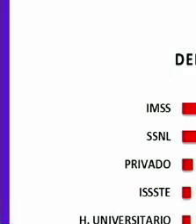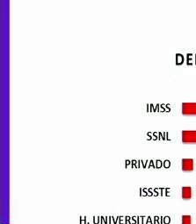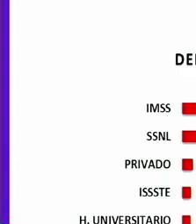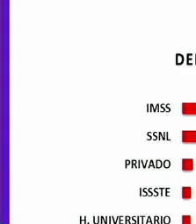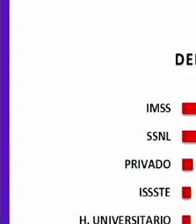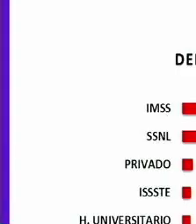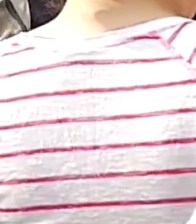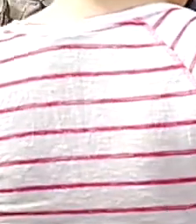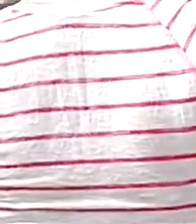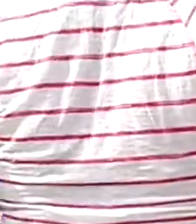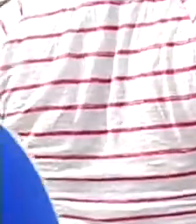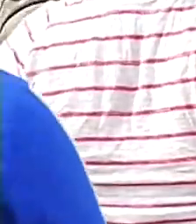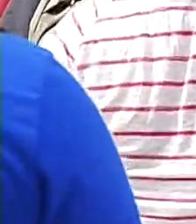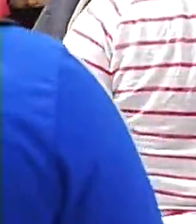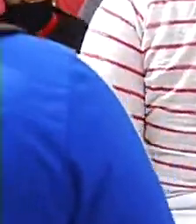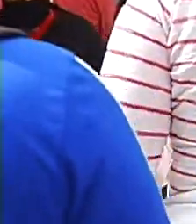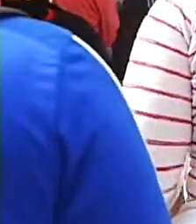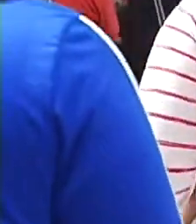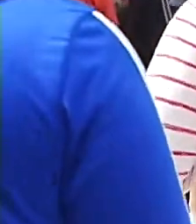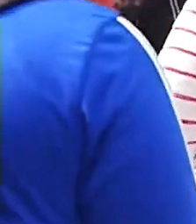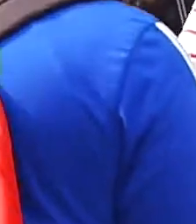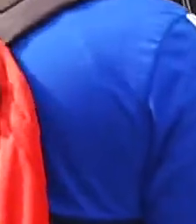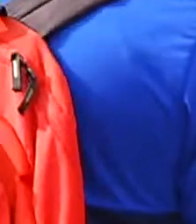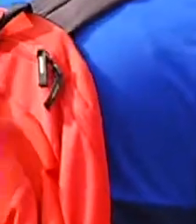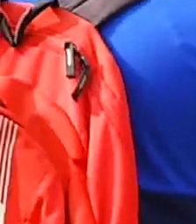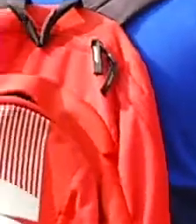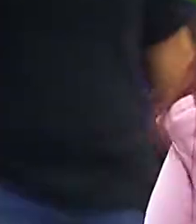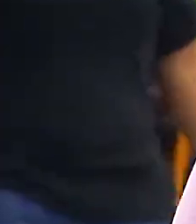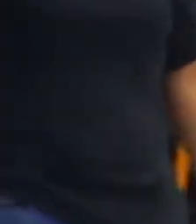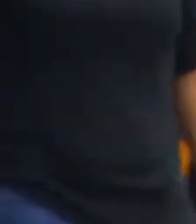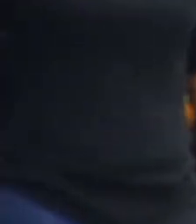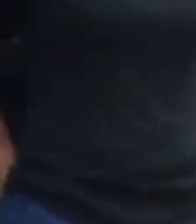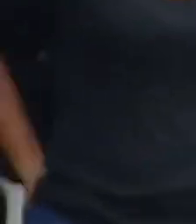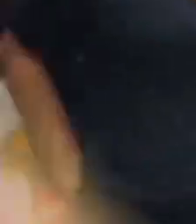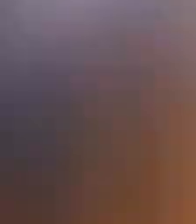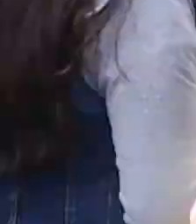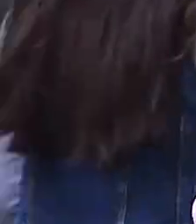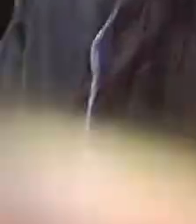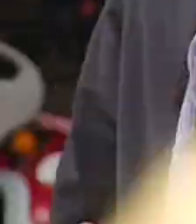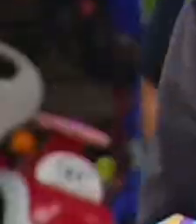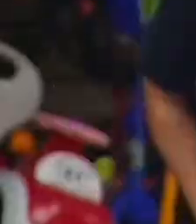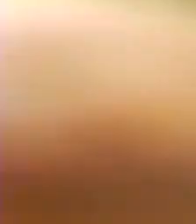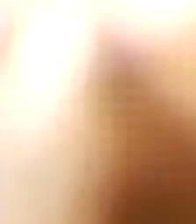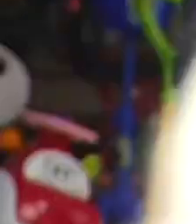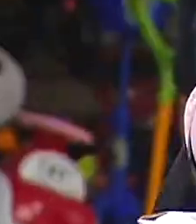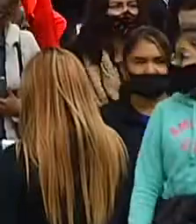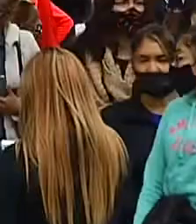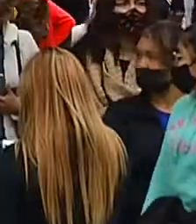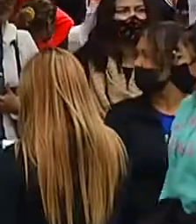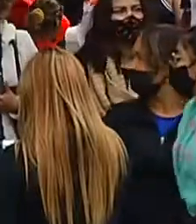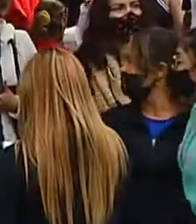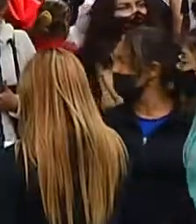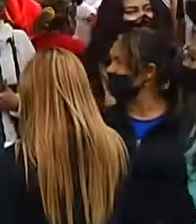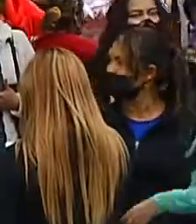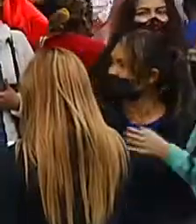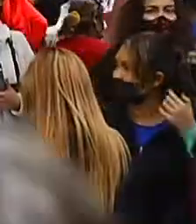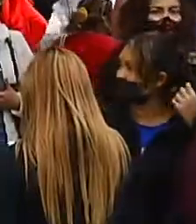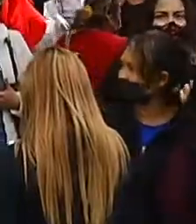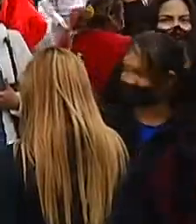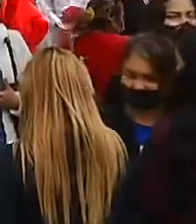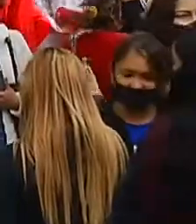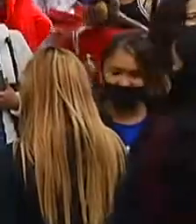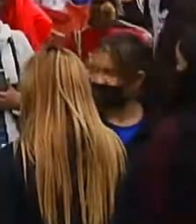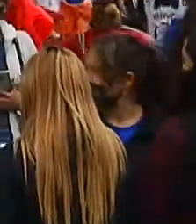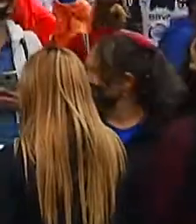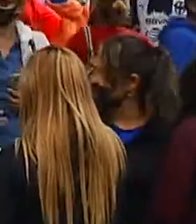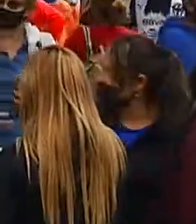Mexicano del Seguro Social. De la O. Cavazos invitó a la población a extremar las medidas de prevención y no salir de casa, pues este es el momento en el